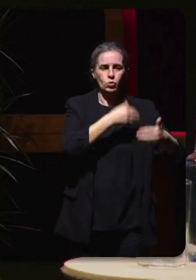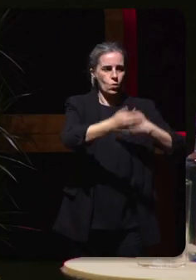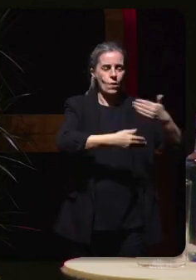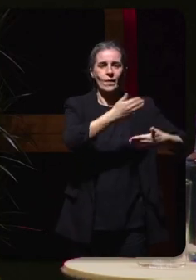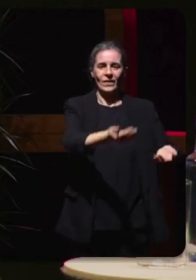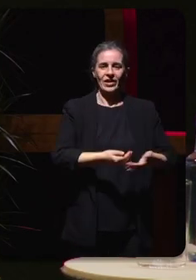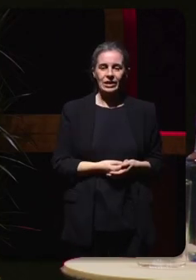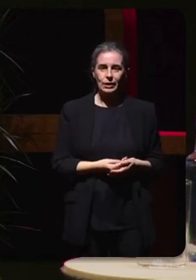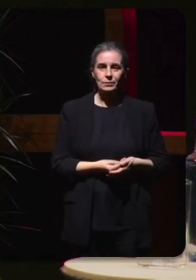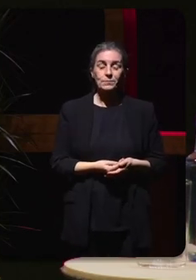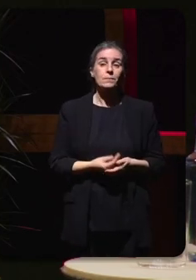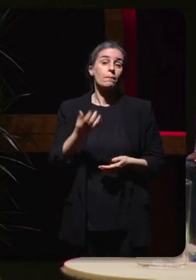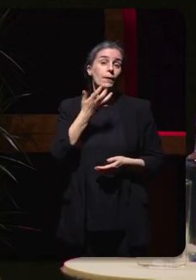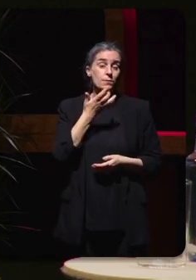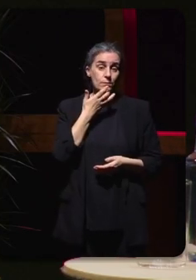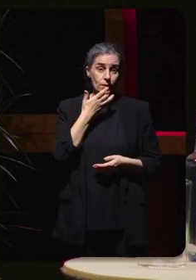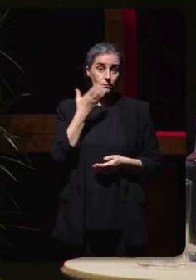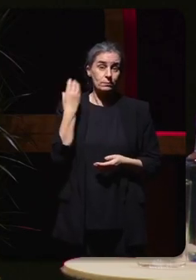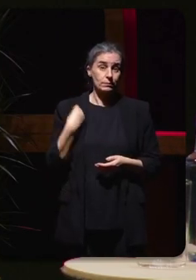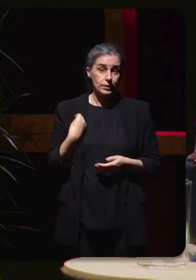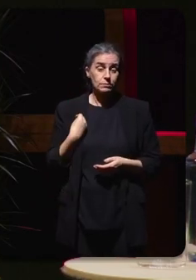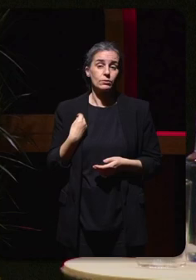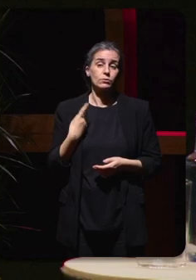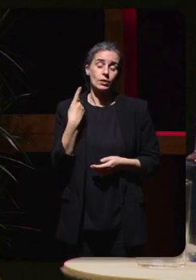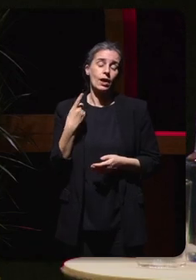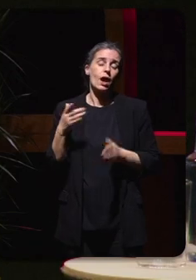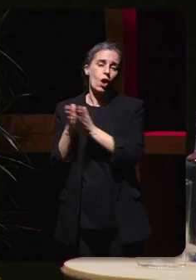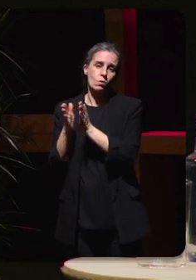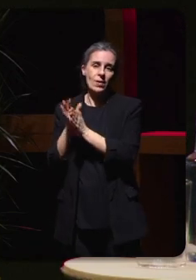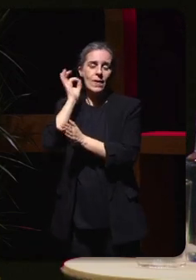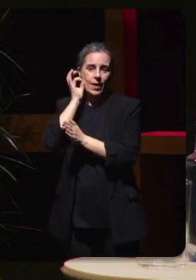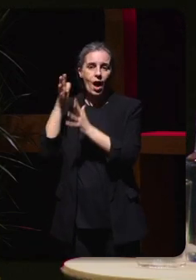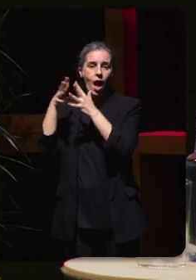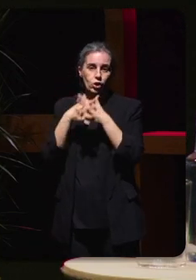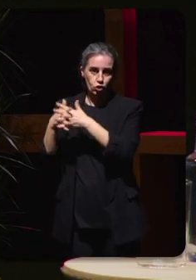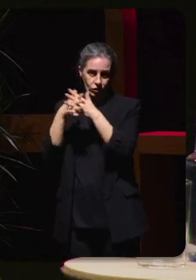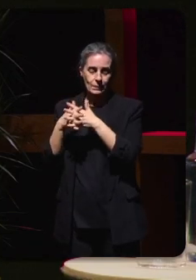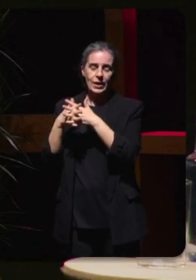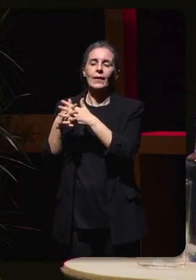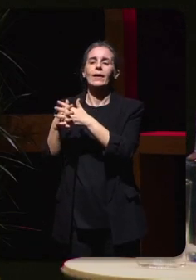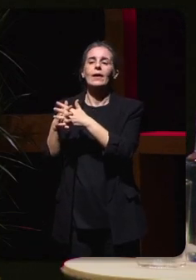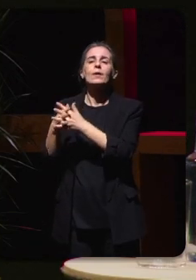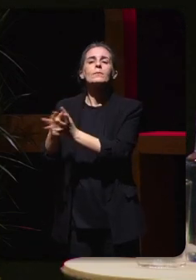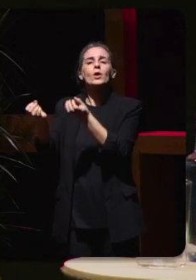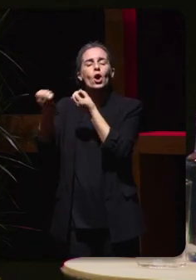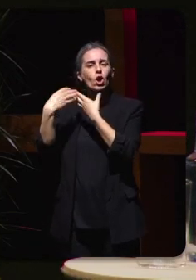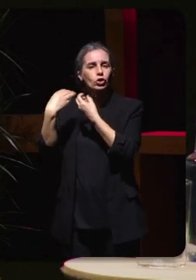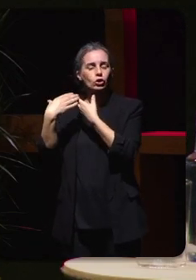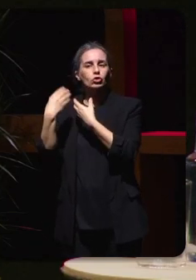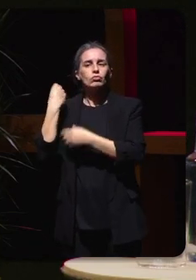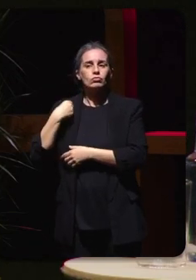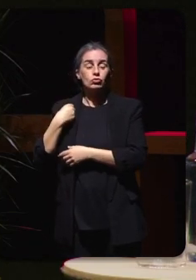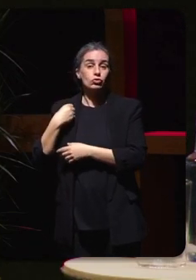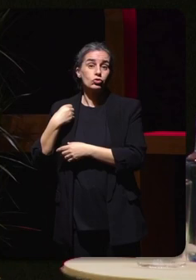¿no? Y, por ejemplo, en una colega norteamericana me contó que los soldados, por ejemplo,